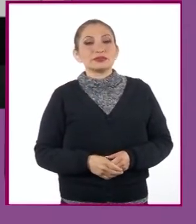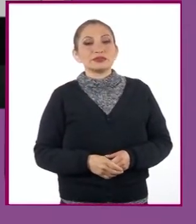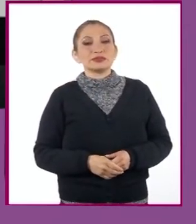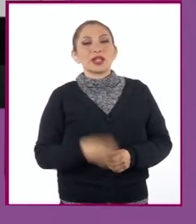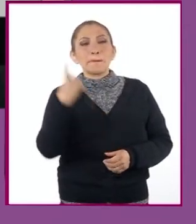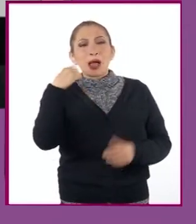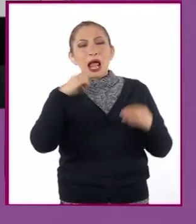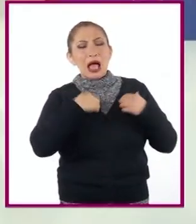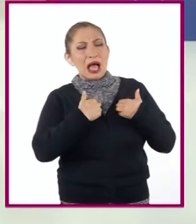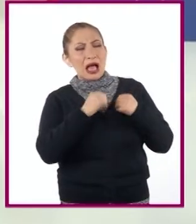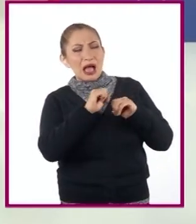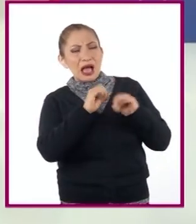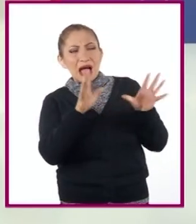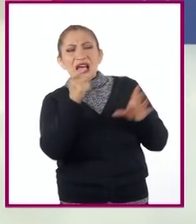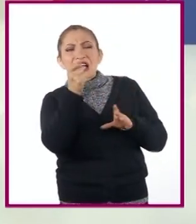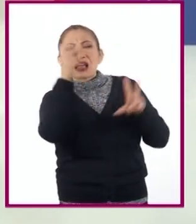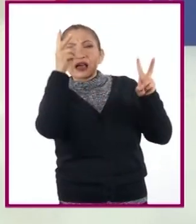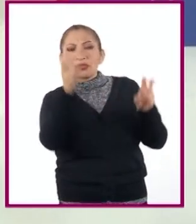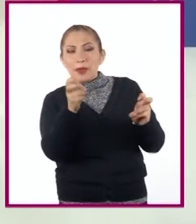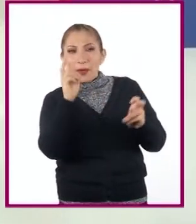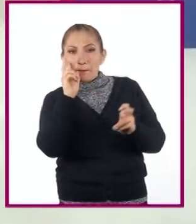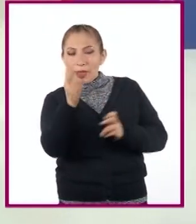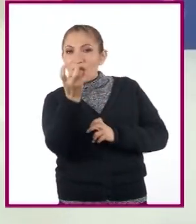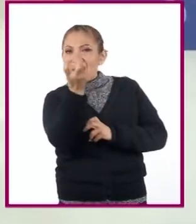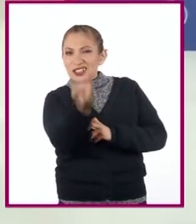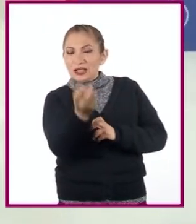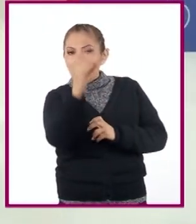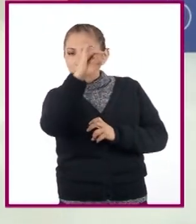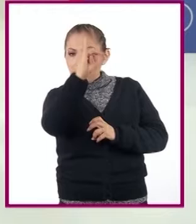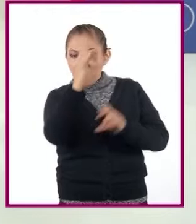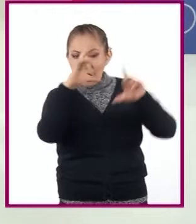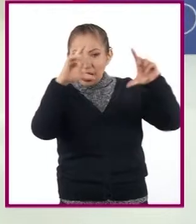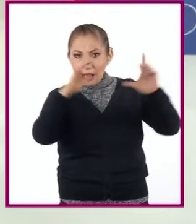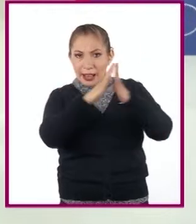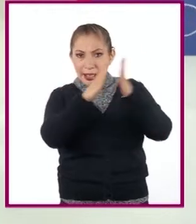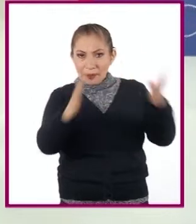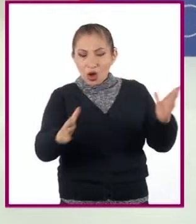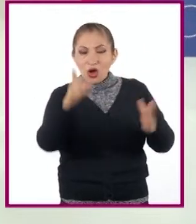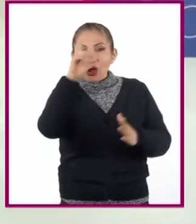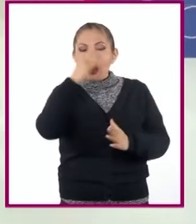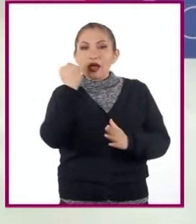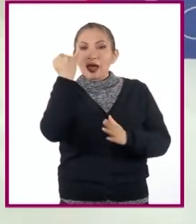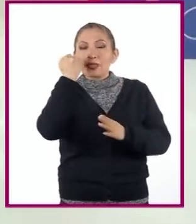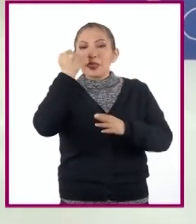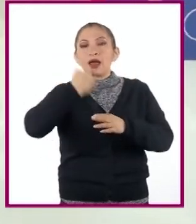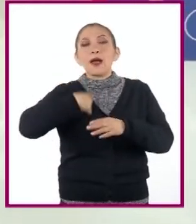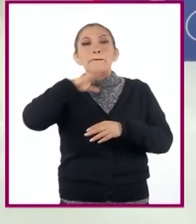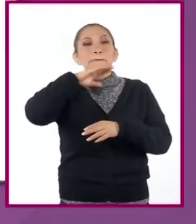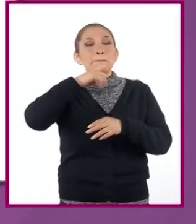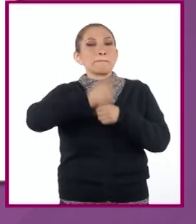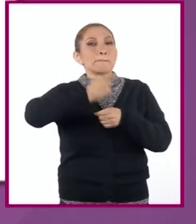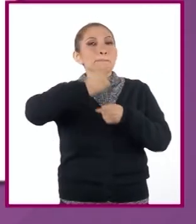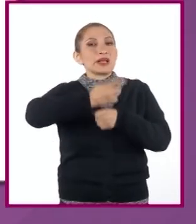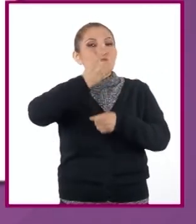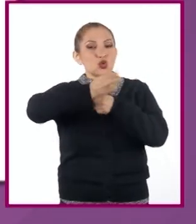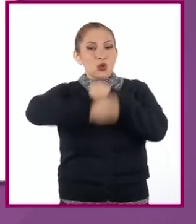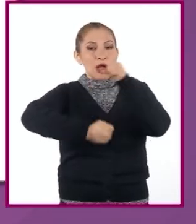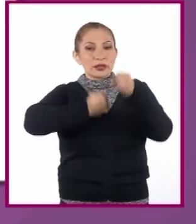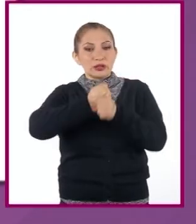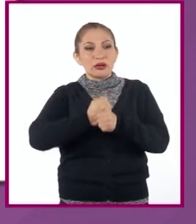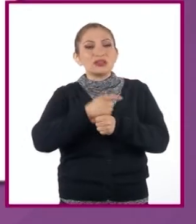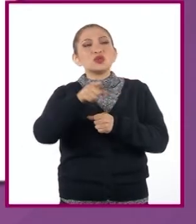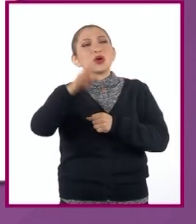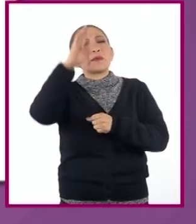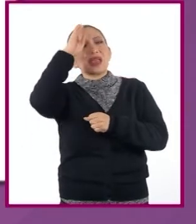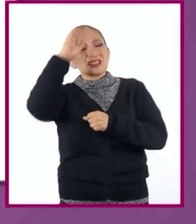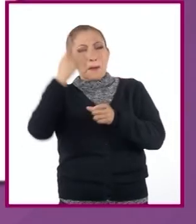Para comprender un poco más el tema, veamos la siguiente imagen de este libro, de lengua materna segundo grado. ¿Qué